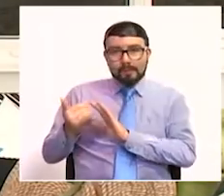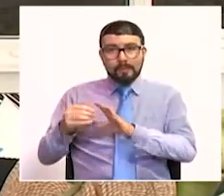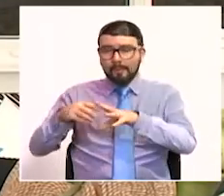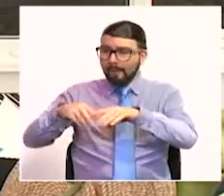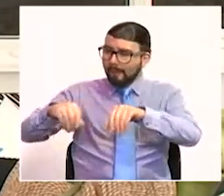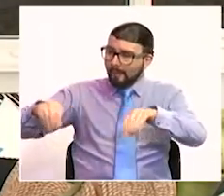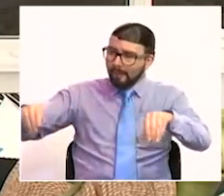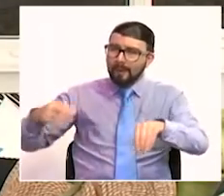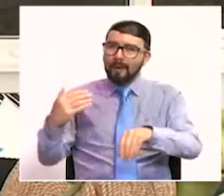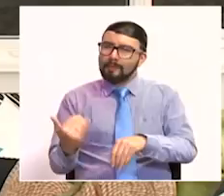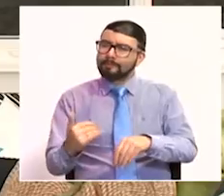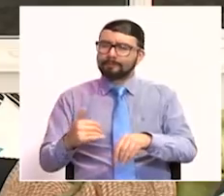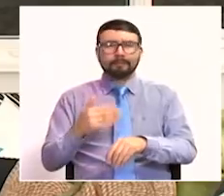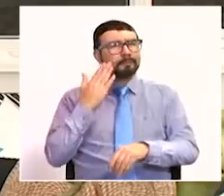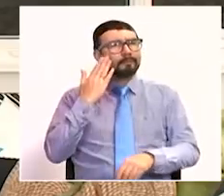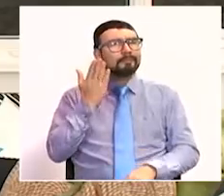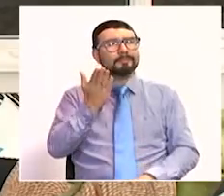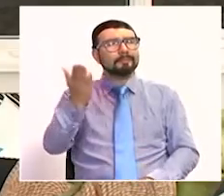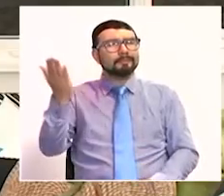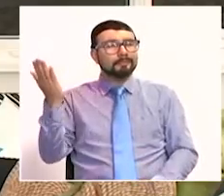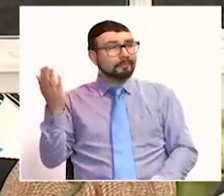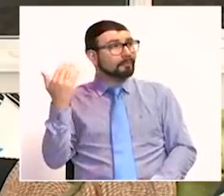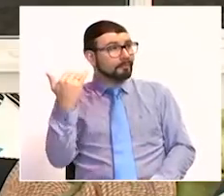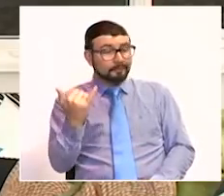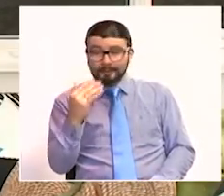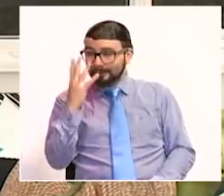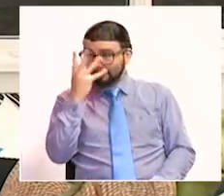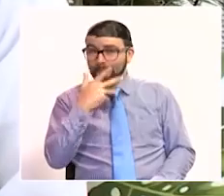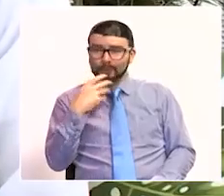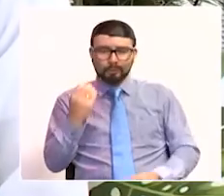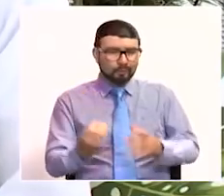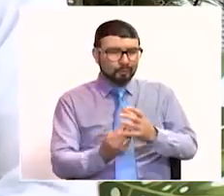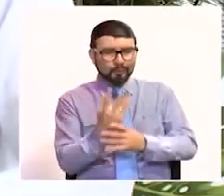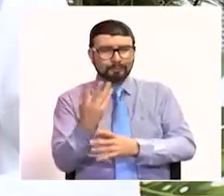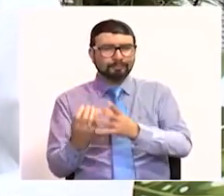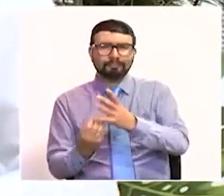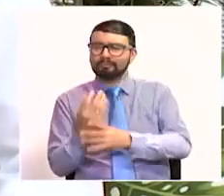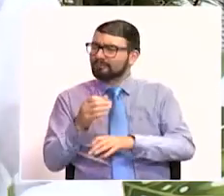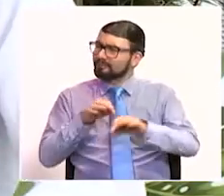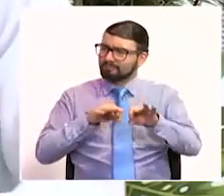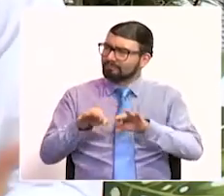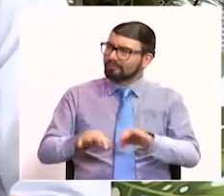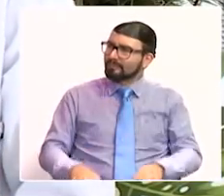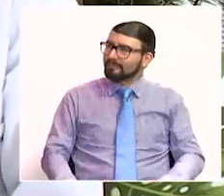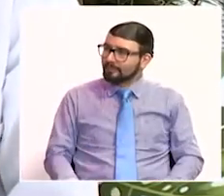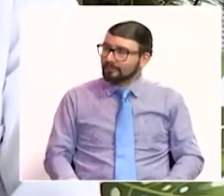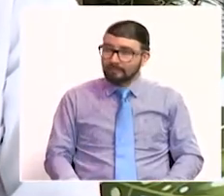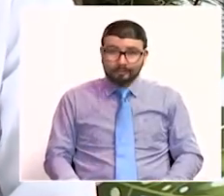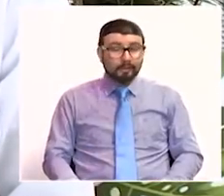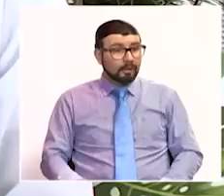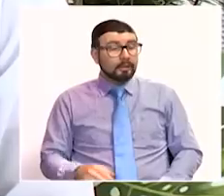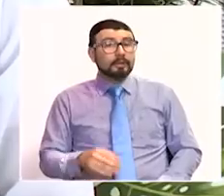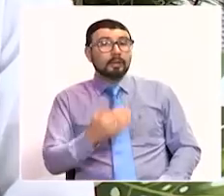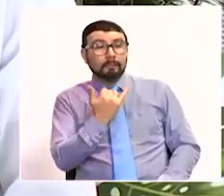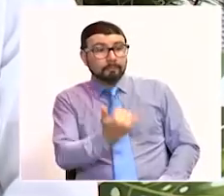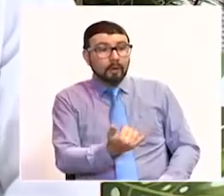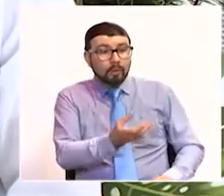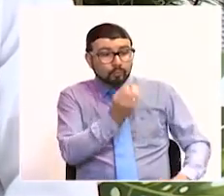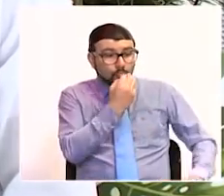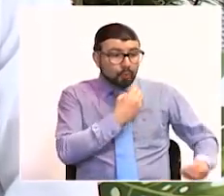este trasfondo en nuestro parque de la salud. Entendemos que después de los